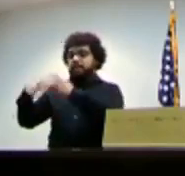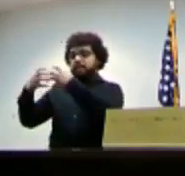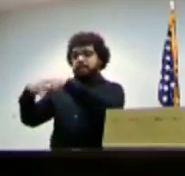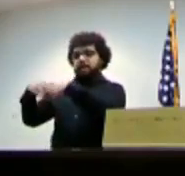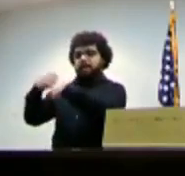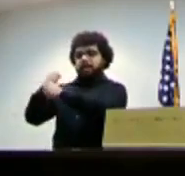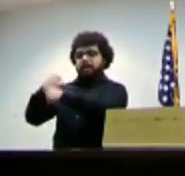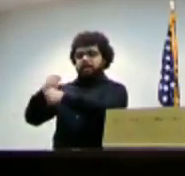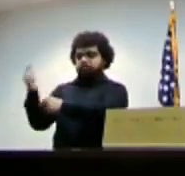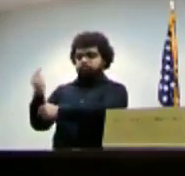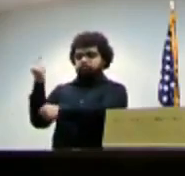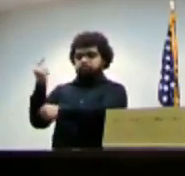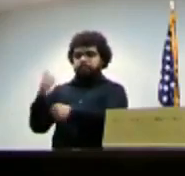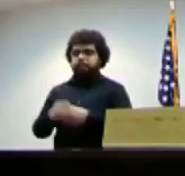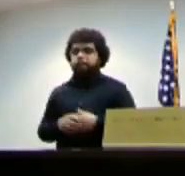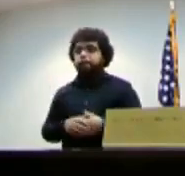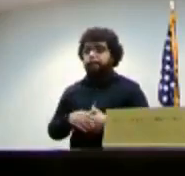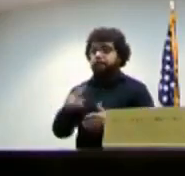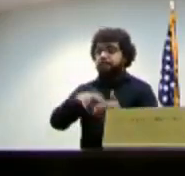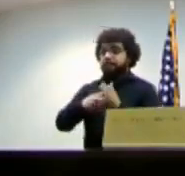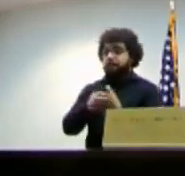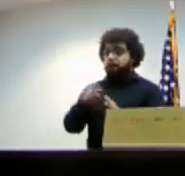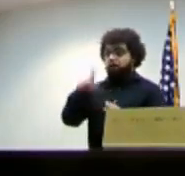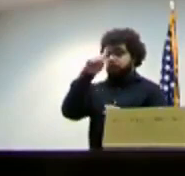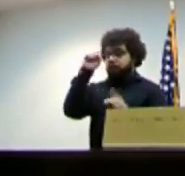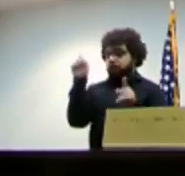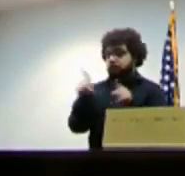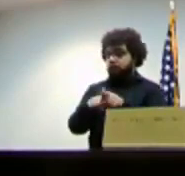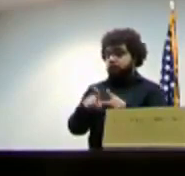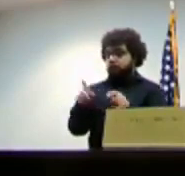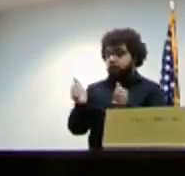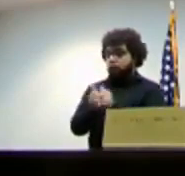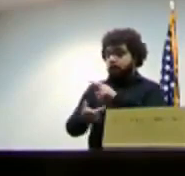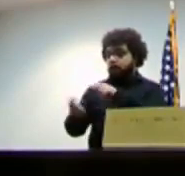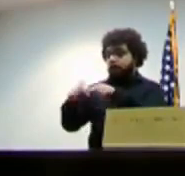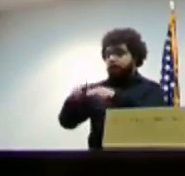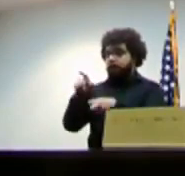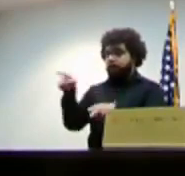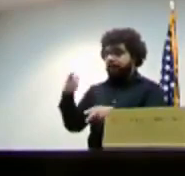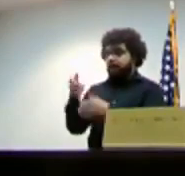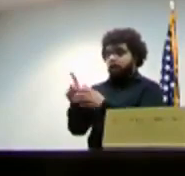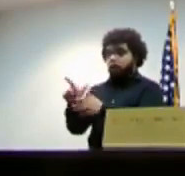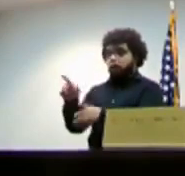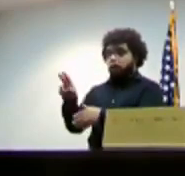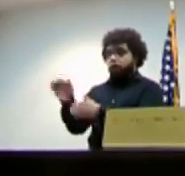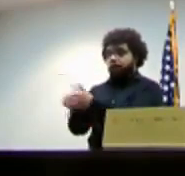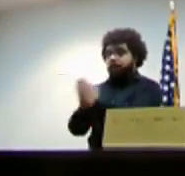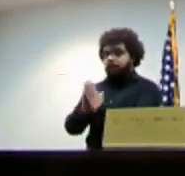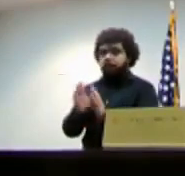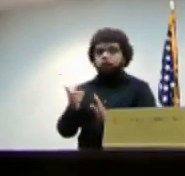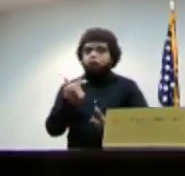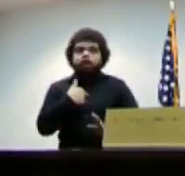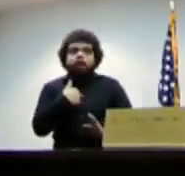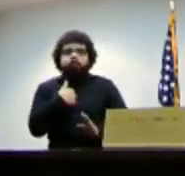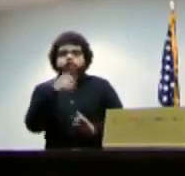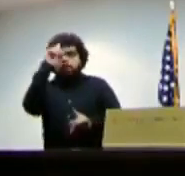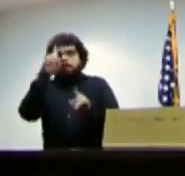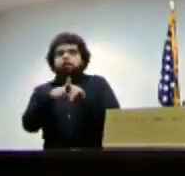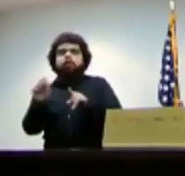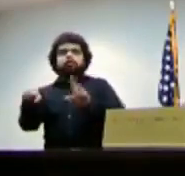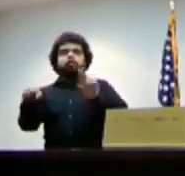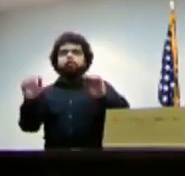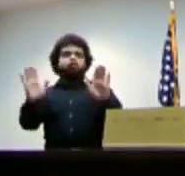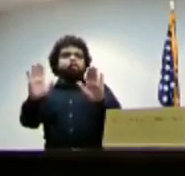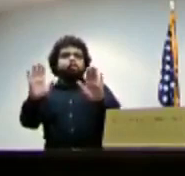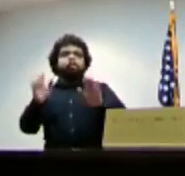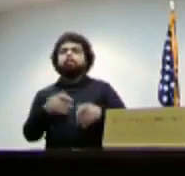Entonces, ¿ustedes están de acuerdo con el aumento que está pidiendo Luma? No es que yo esté de acuerdo, no. No, pero espérese, vamos